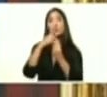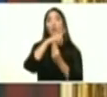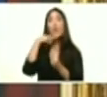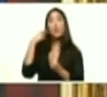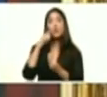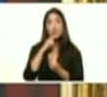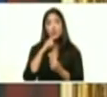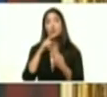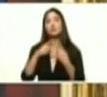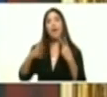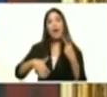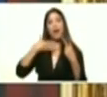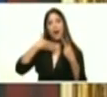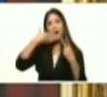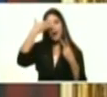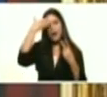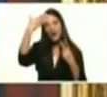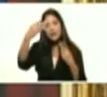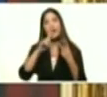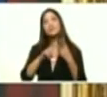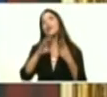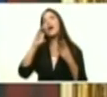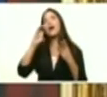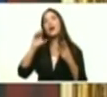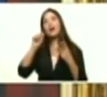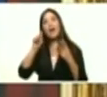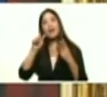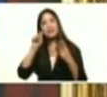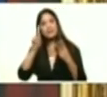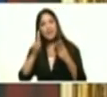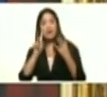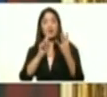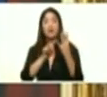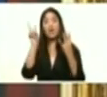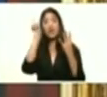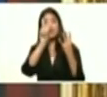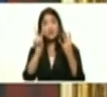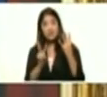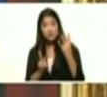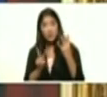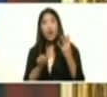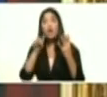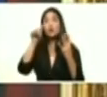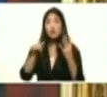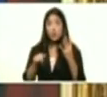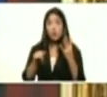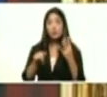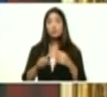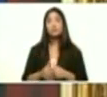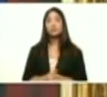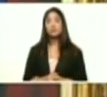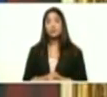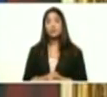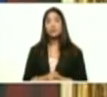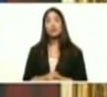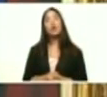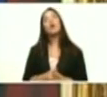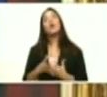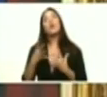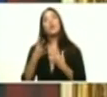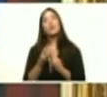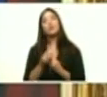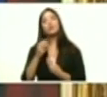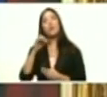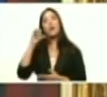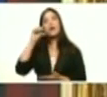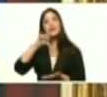Arabia Saudita, Qatar, quien preside López, y Venezuela, y el día de hoy, en Teherán, con la República Islámica, de